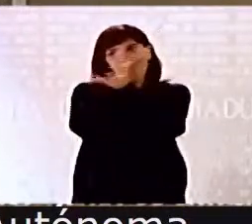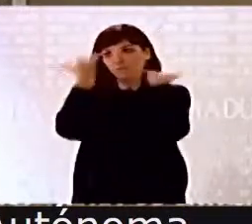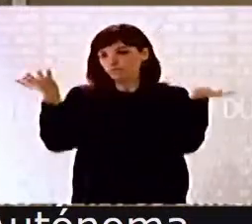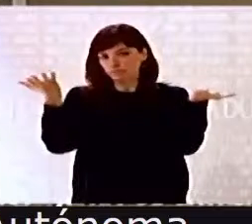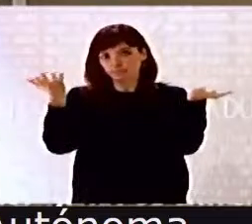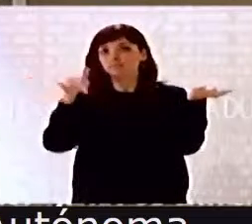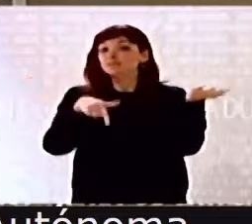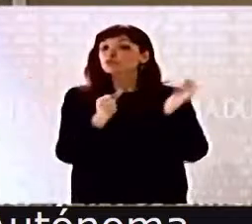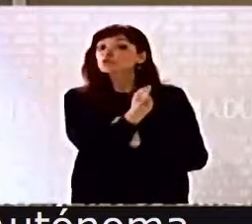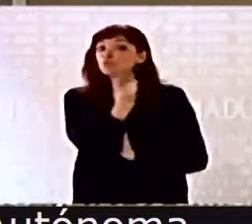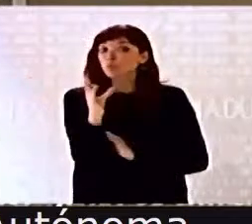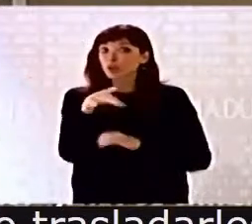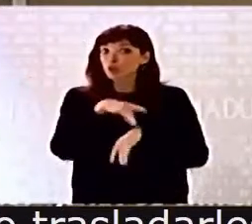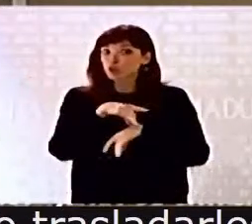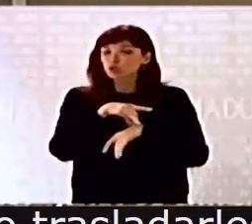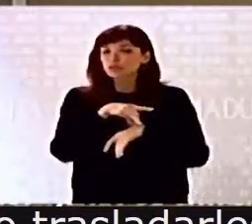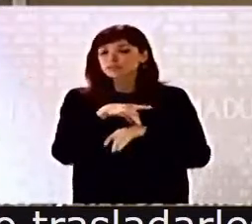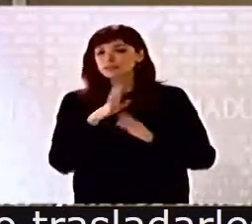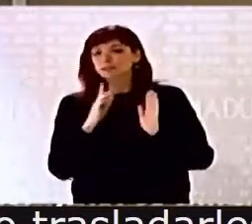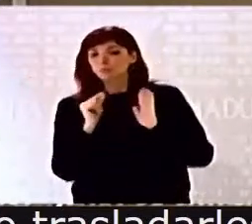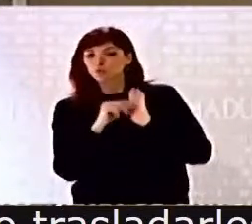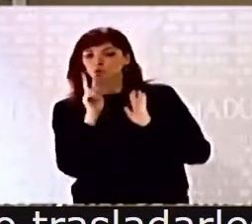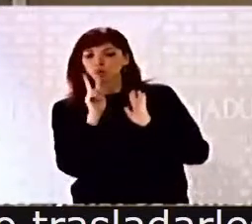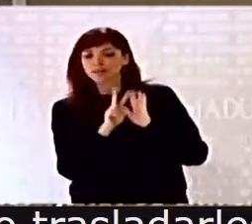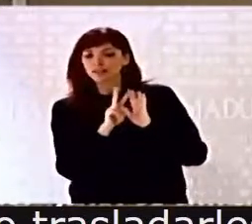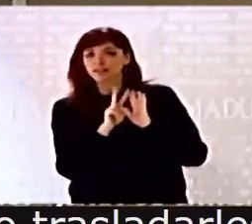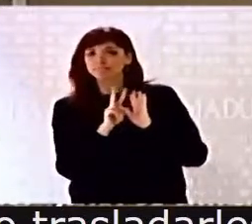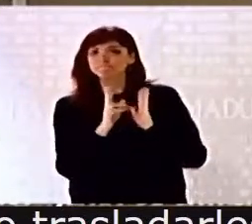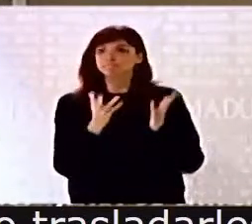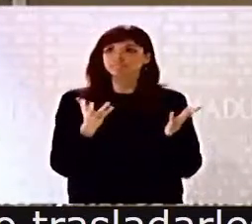son unas cifras, desde nuestro punto de vista, preocupantes.